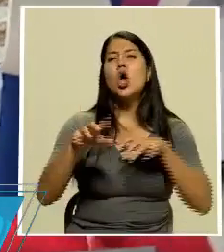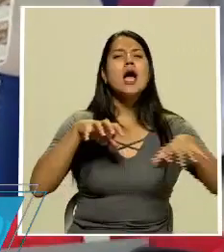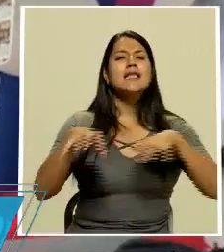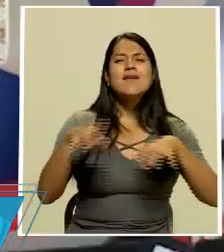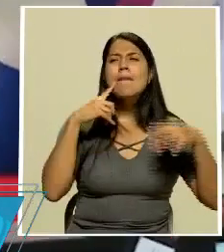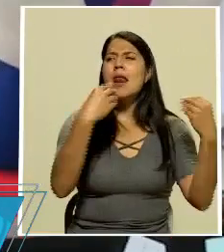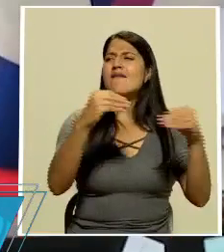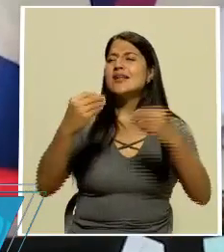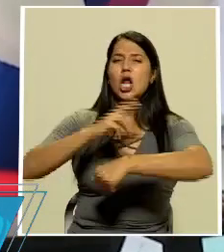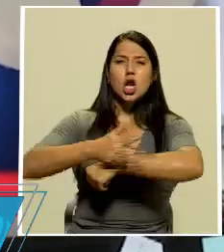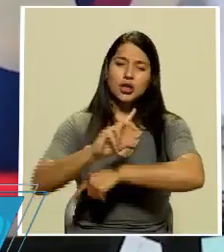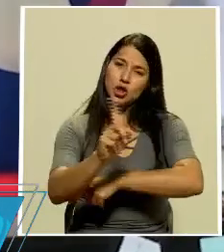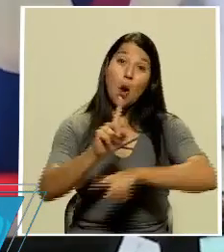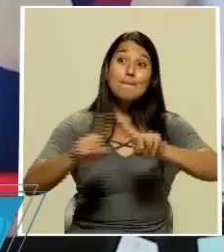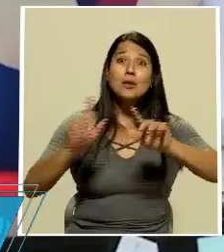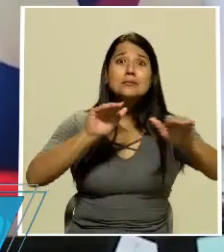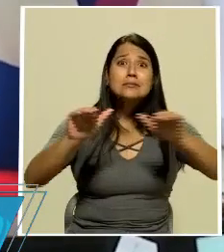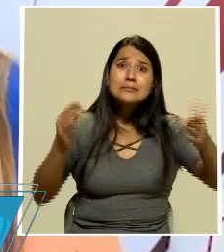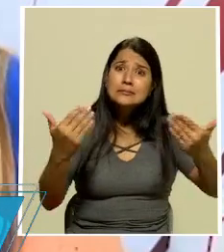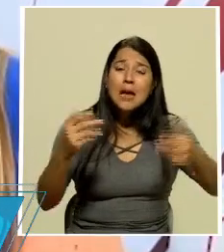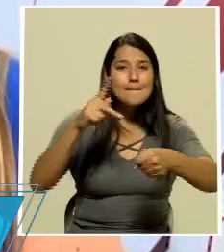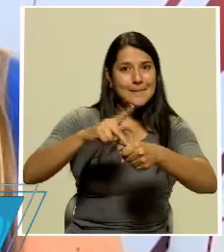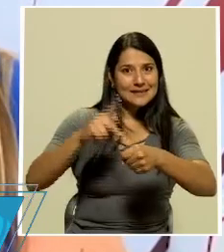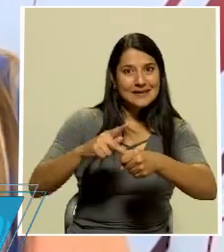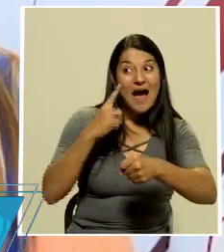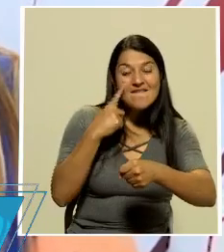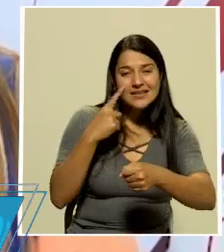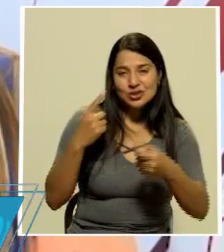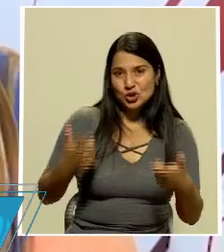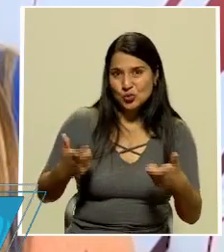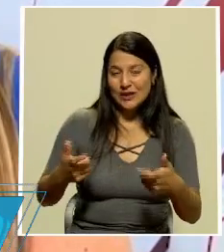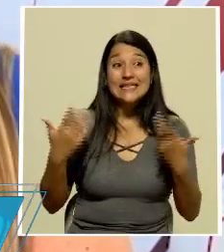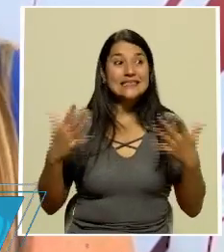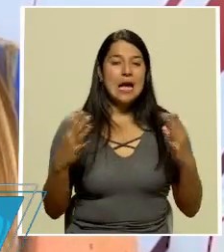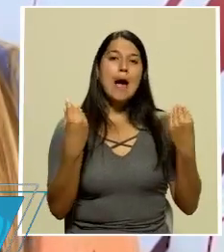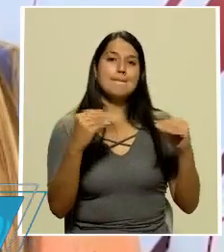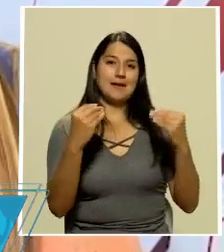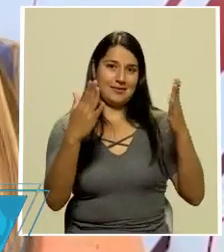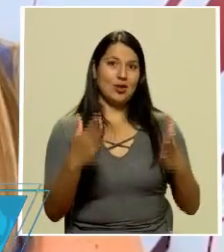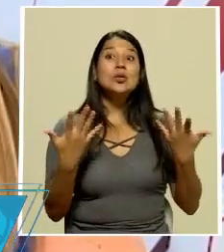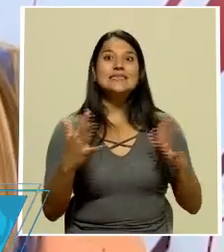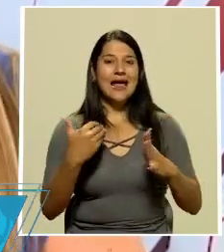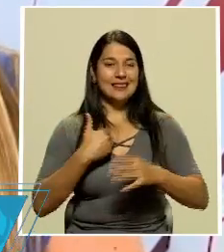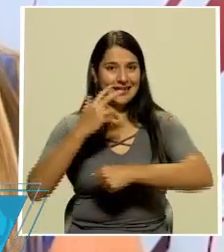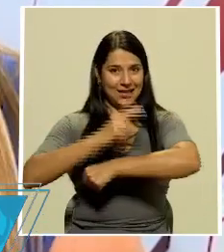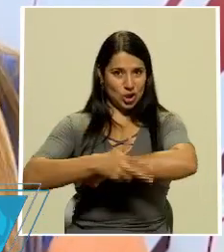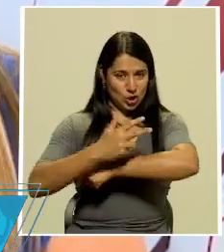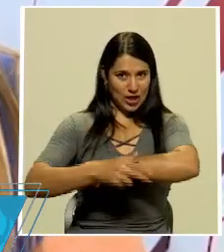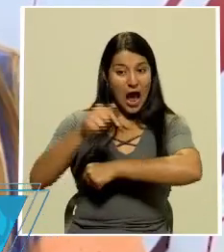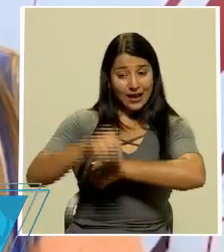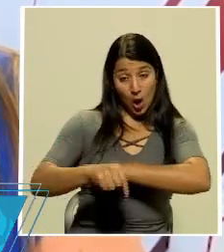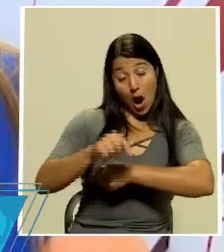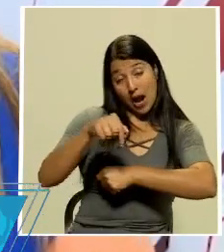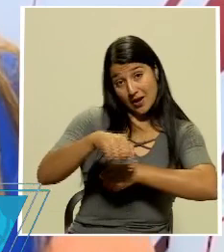la población para que participen y prueben suerte. Y ya nuestros vendedores de lotería pues lo tienen a disposición, ya sea aquí en oficinas